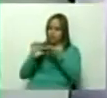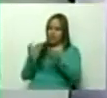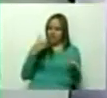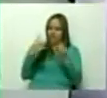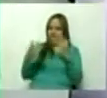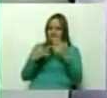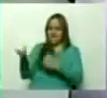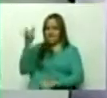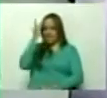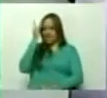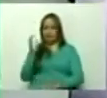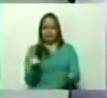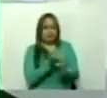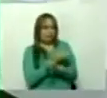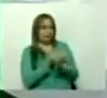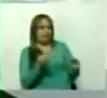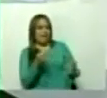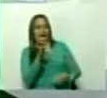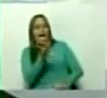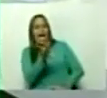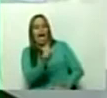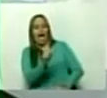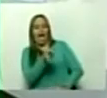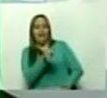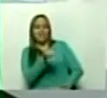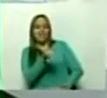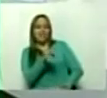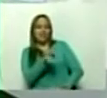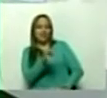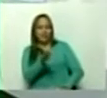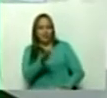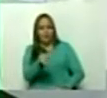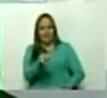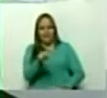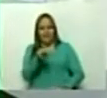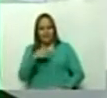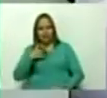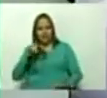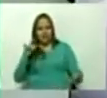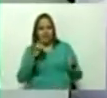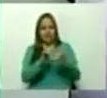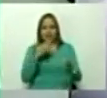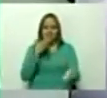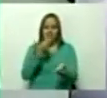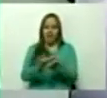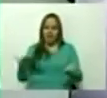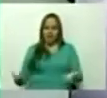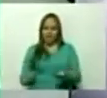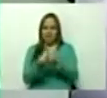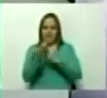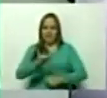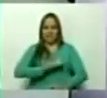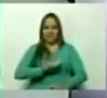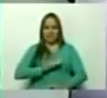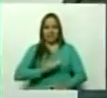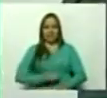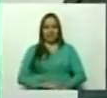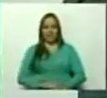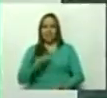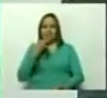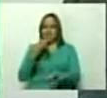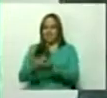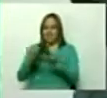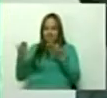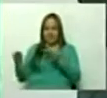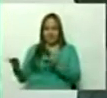carnavales. Feria. Definitivamente, Carirubana, te amo. Sí. Así Falcón es. Lo tiene todo. Así es. Gracias por acompañarnos, alcalde. Gracias por la invitación,